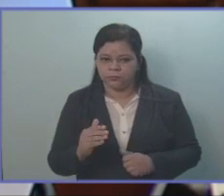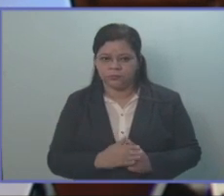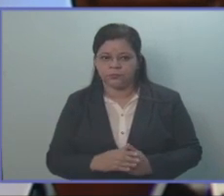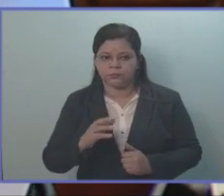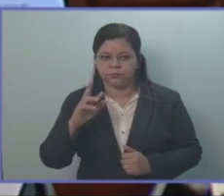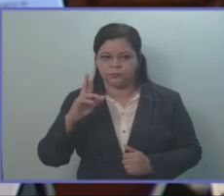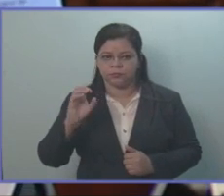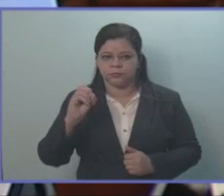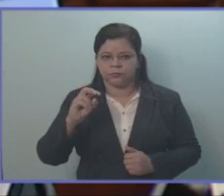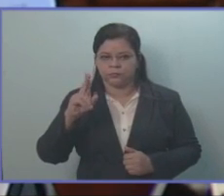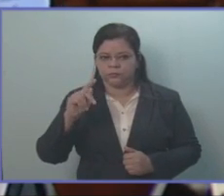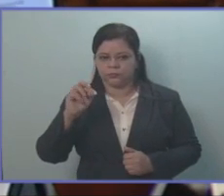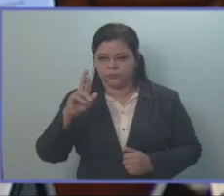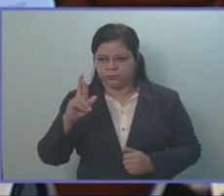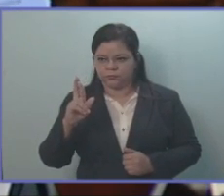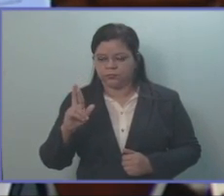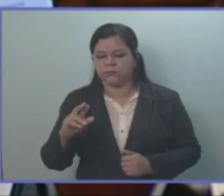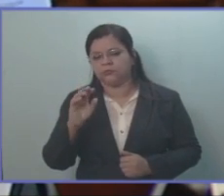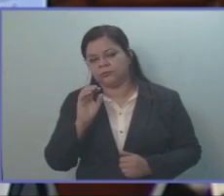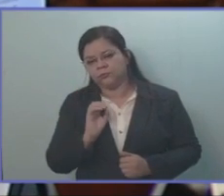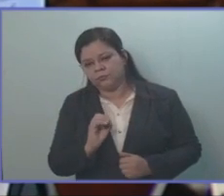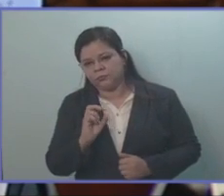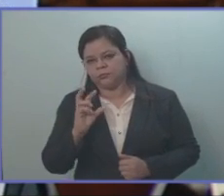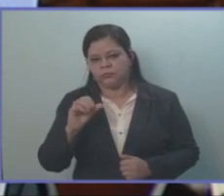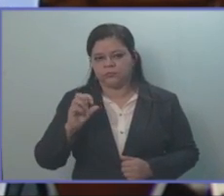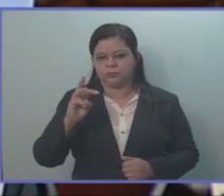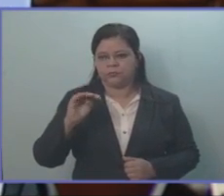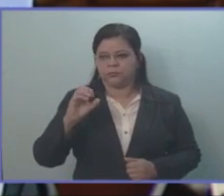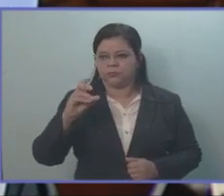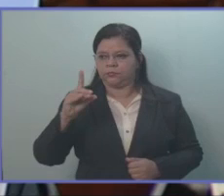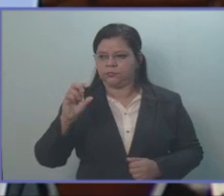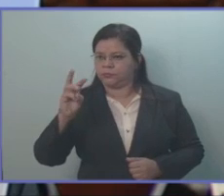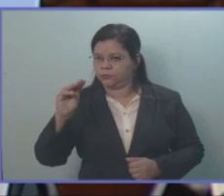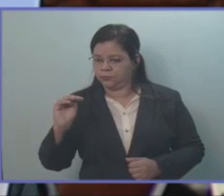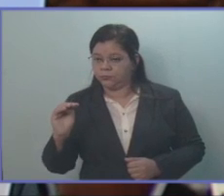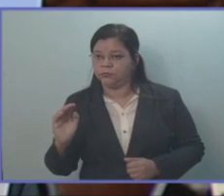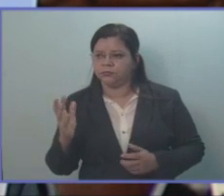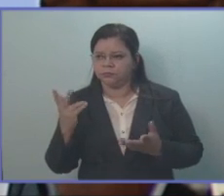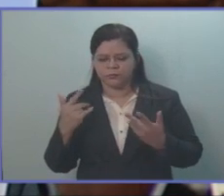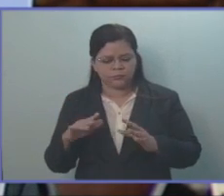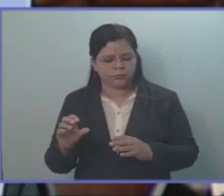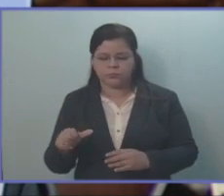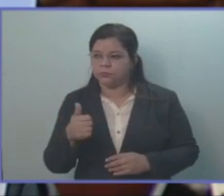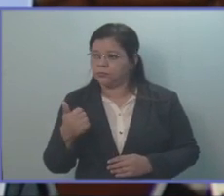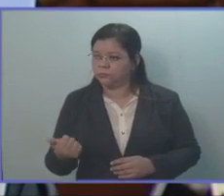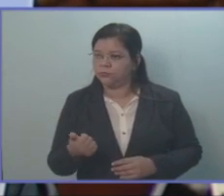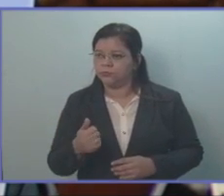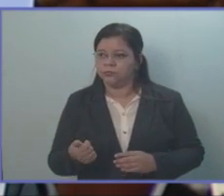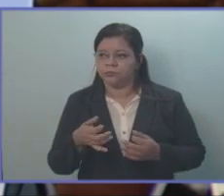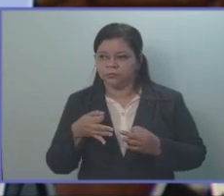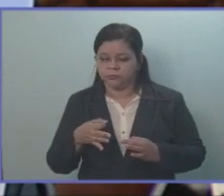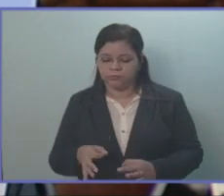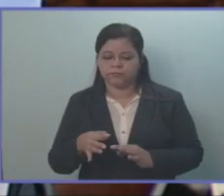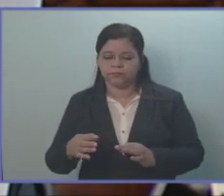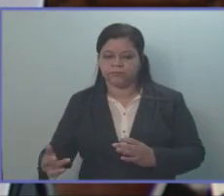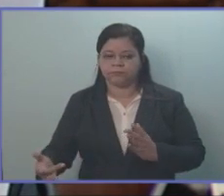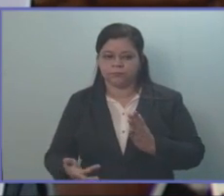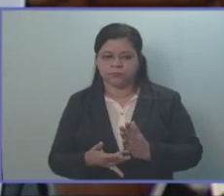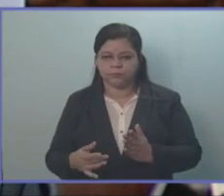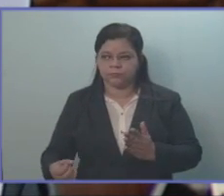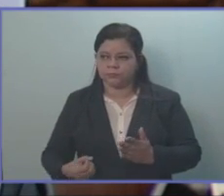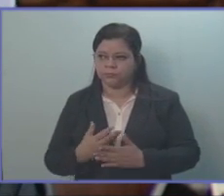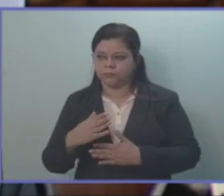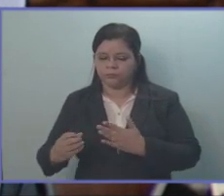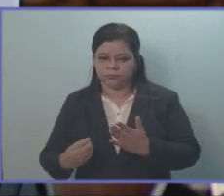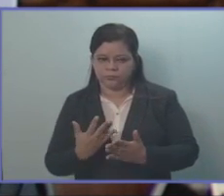routers o módems inalámbricos, así como cualquier otro tipo de dispositivo tecnológico